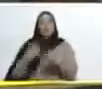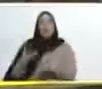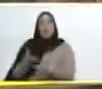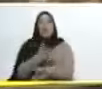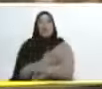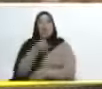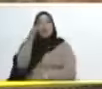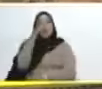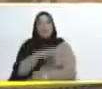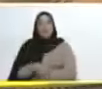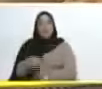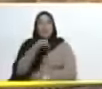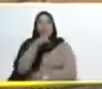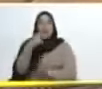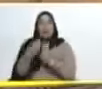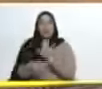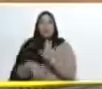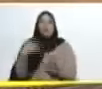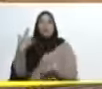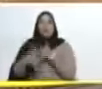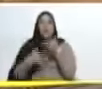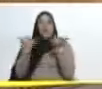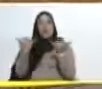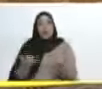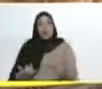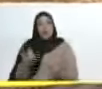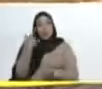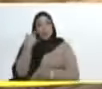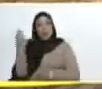antiguo, el derecho colonial antiguo,